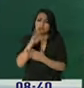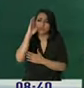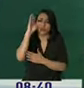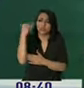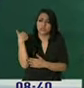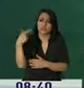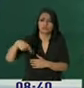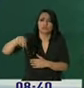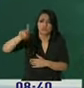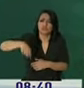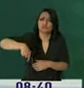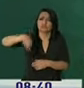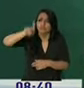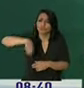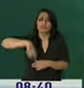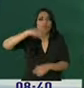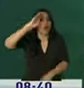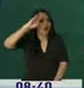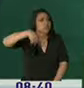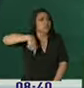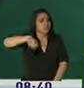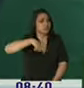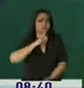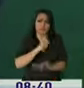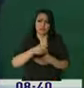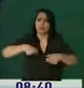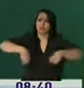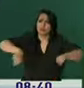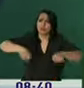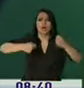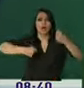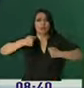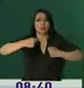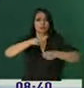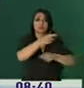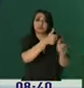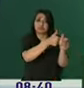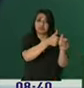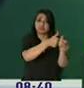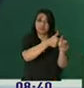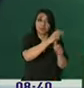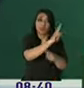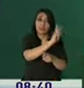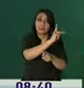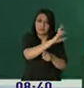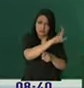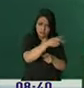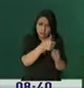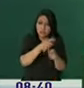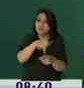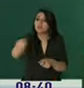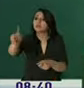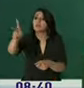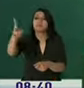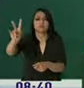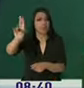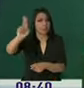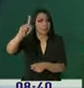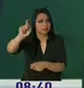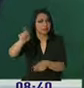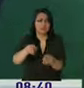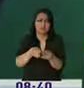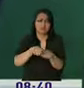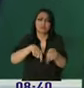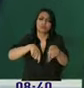y vienen, van y vienen. Van y vienen los policías, porque aquí hay un PC en la 26. En la 17 también hay otros, pero pasan, pero